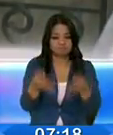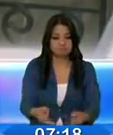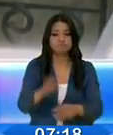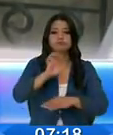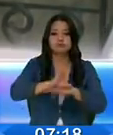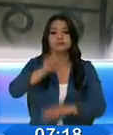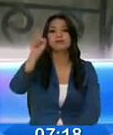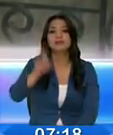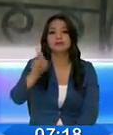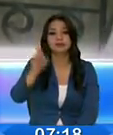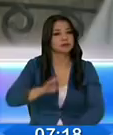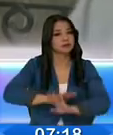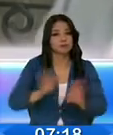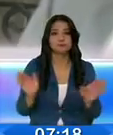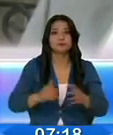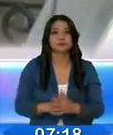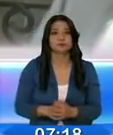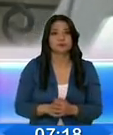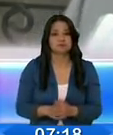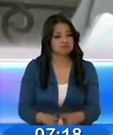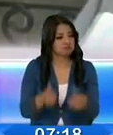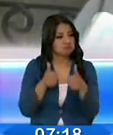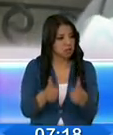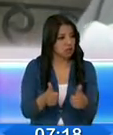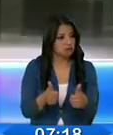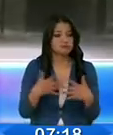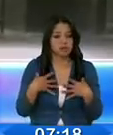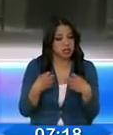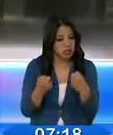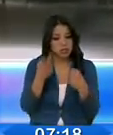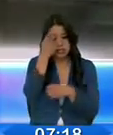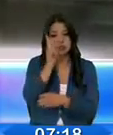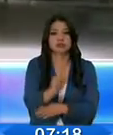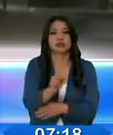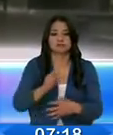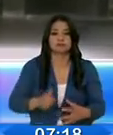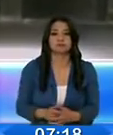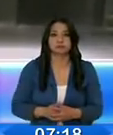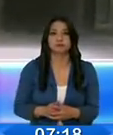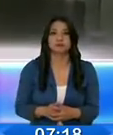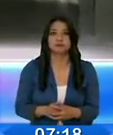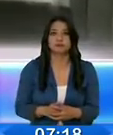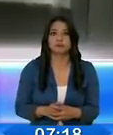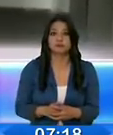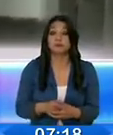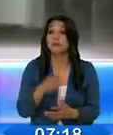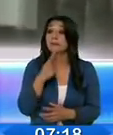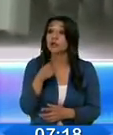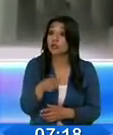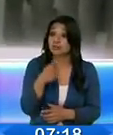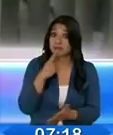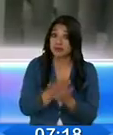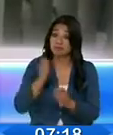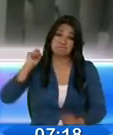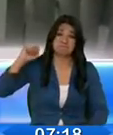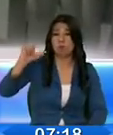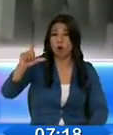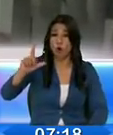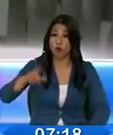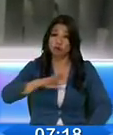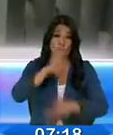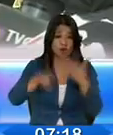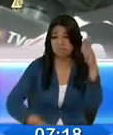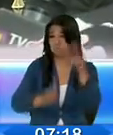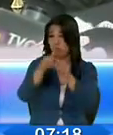país necesita y requiere, decisiones adecuadas y valientes. Y que no habrá lo que los ecuatorianos llaman paquetazo, dijo el ministro del Ambiente,